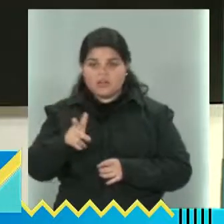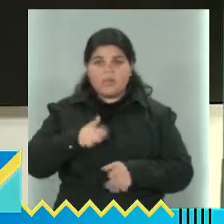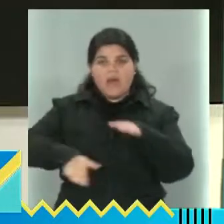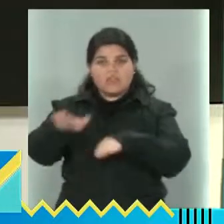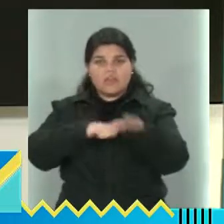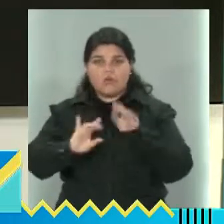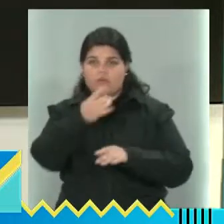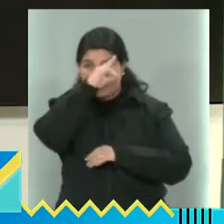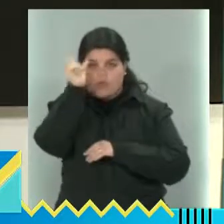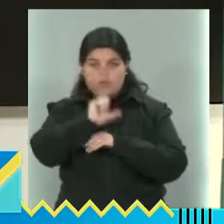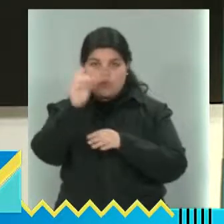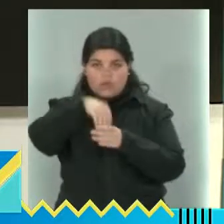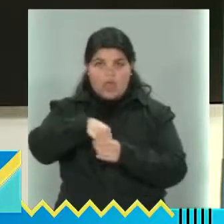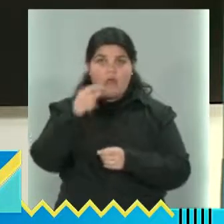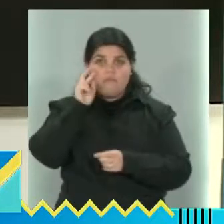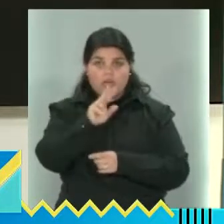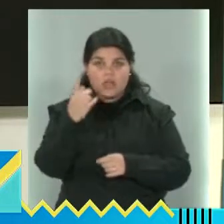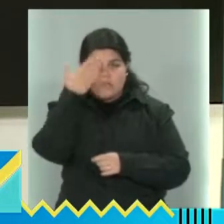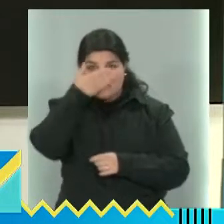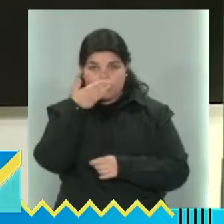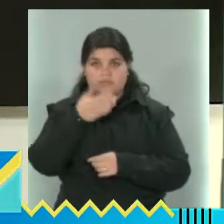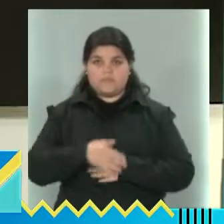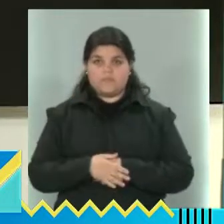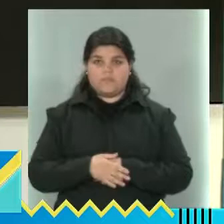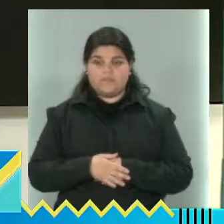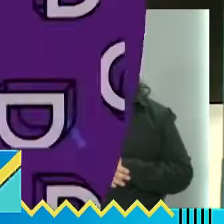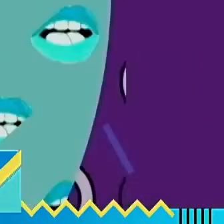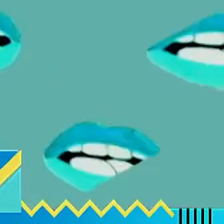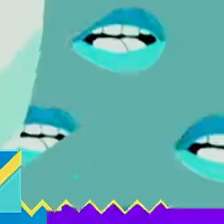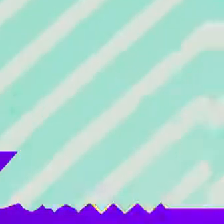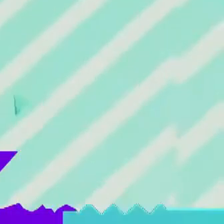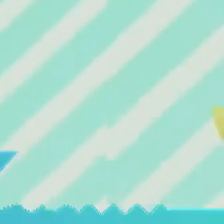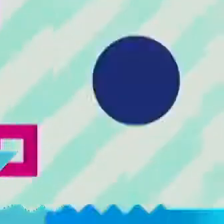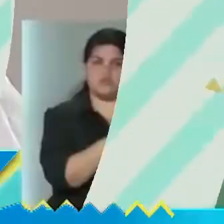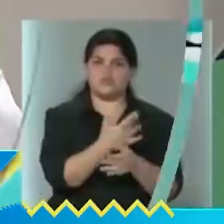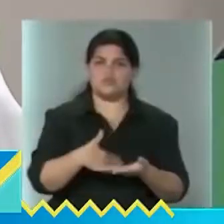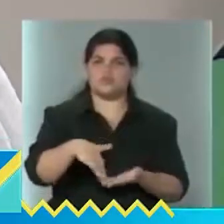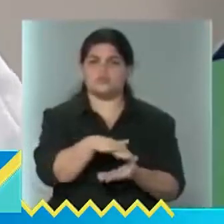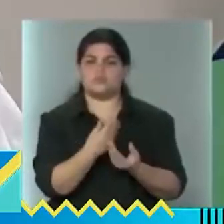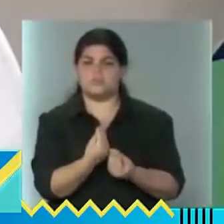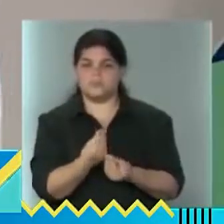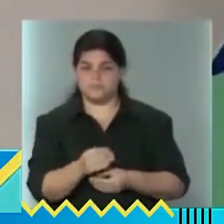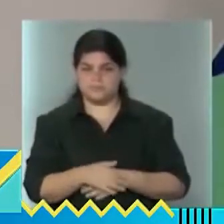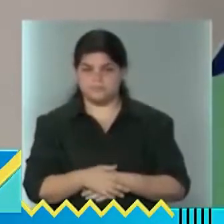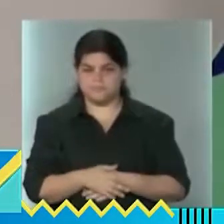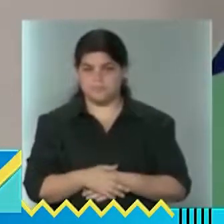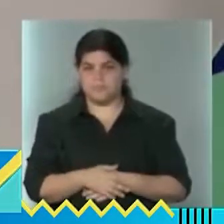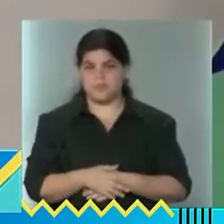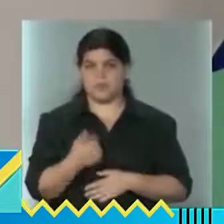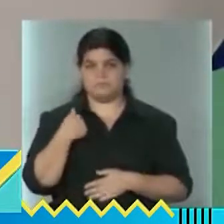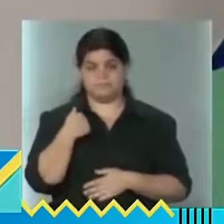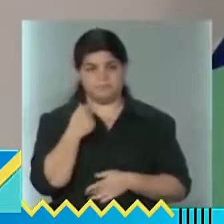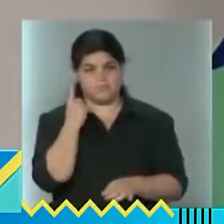también no vidente. Esto nos decía en un programa también para recordar. Para mí primero tuve que en